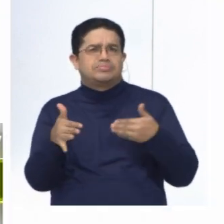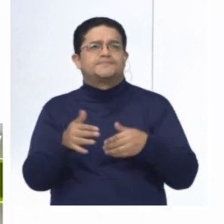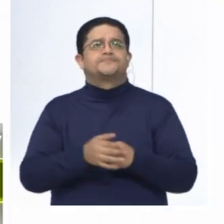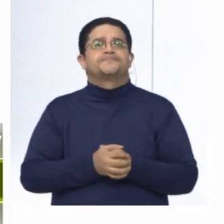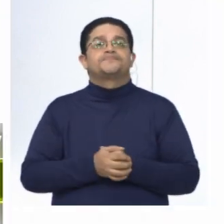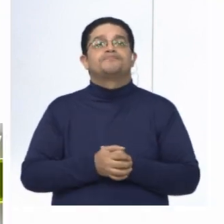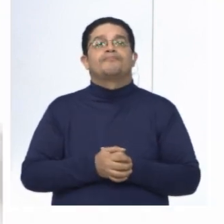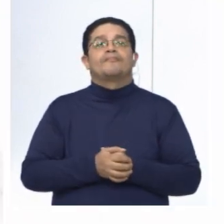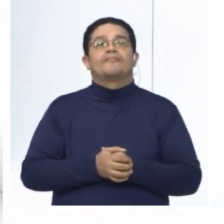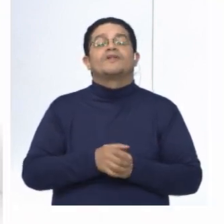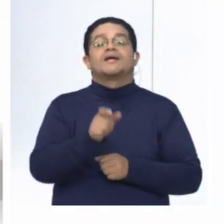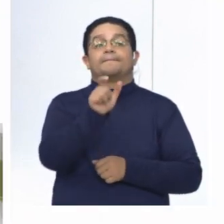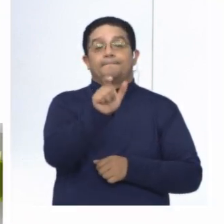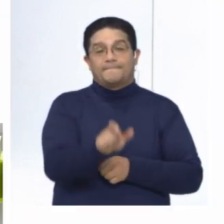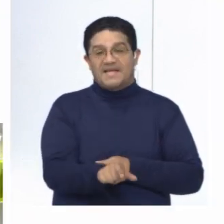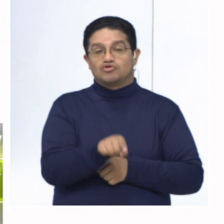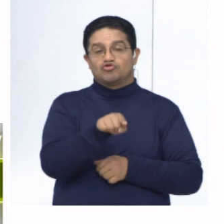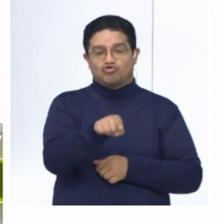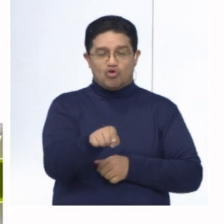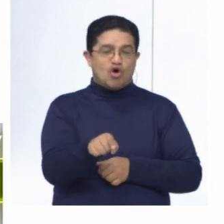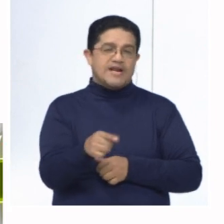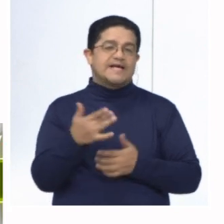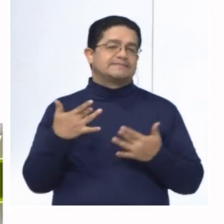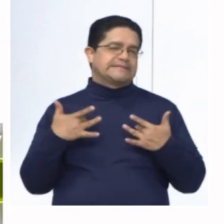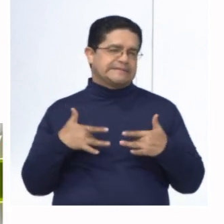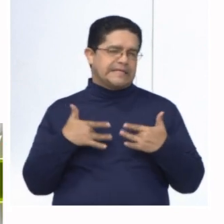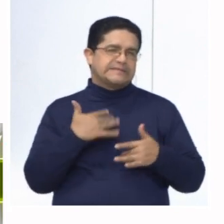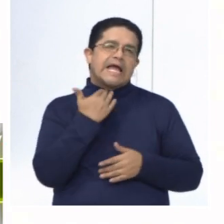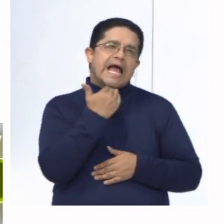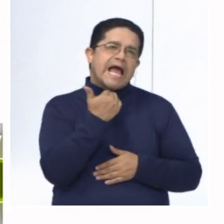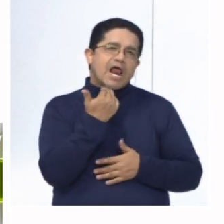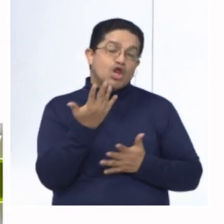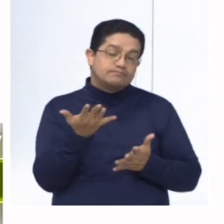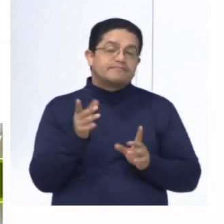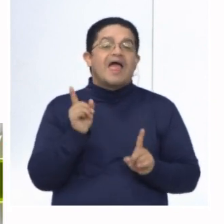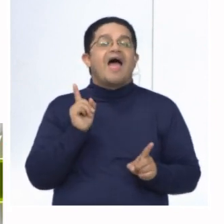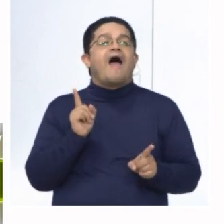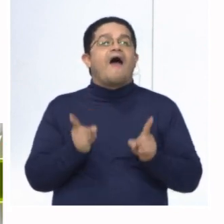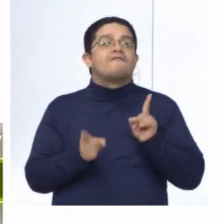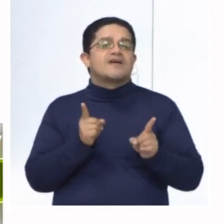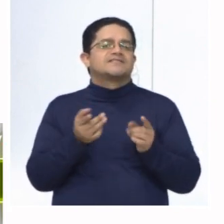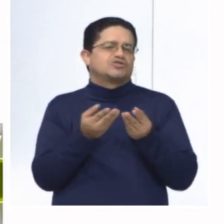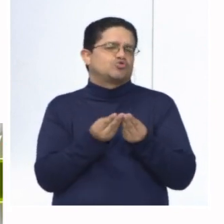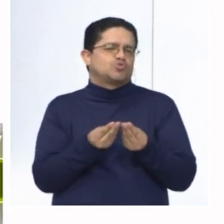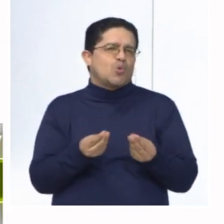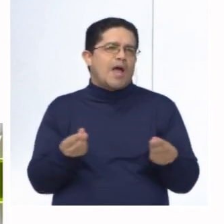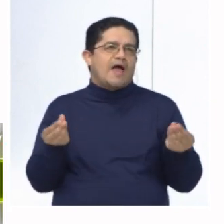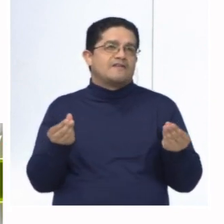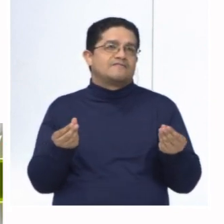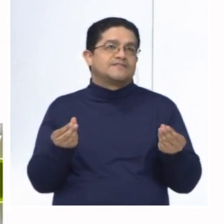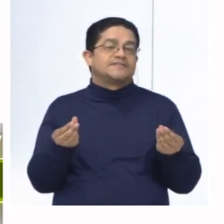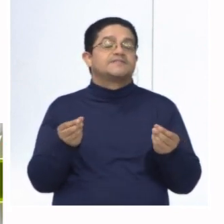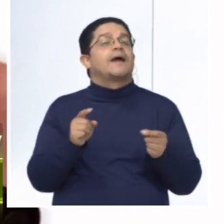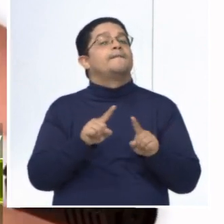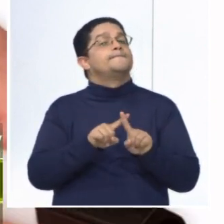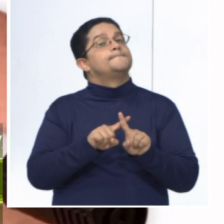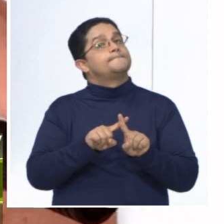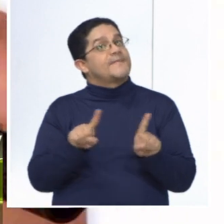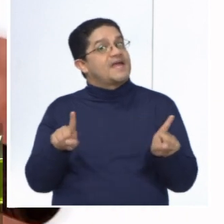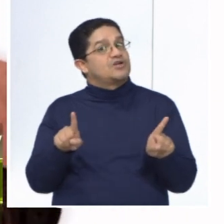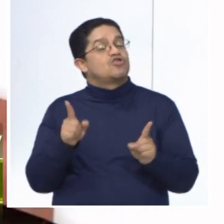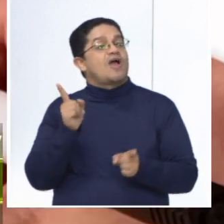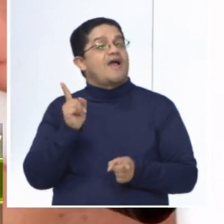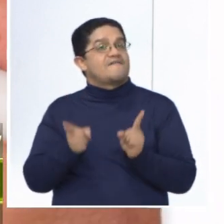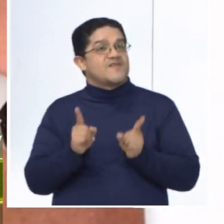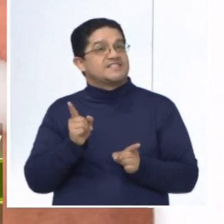los casos en los que el paciente experimenta síntomas, a veces suelen ser leves. Aunque, en algunos casos,